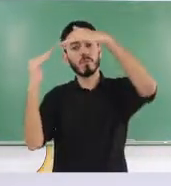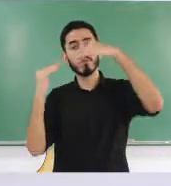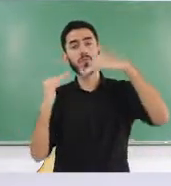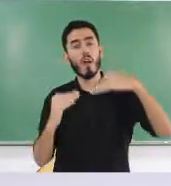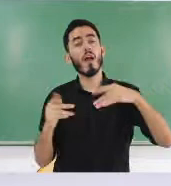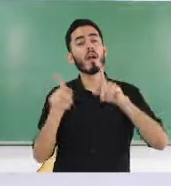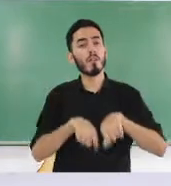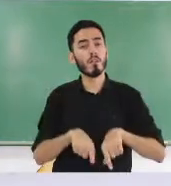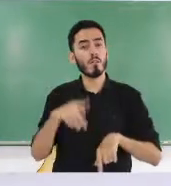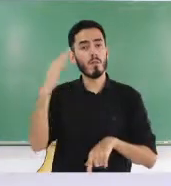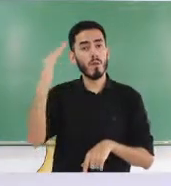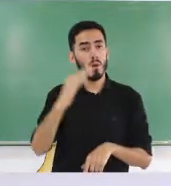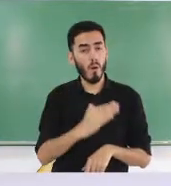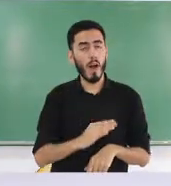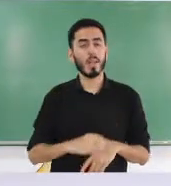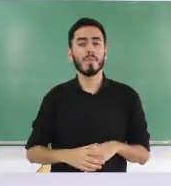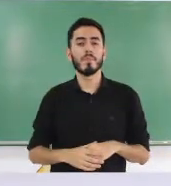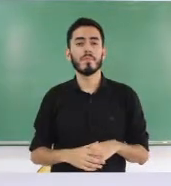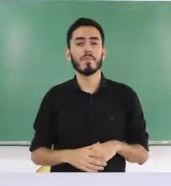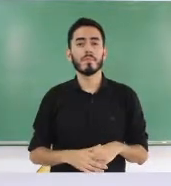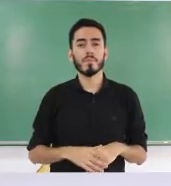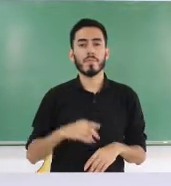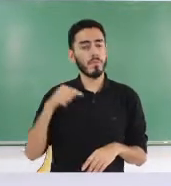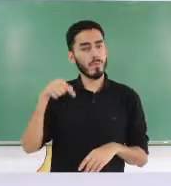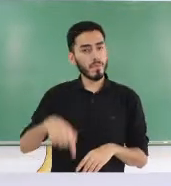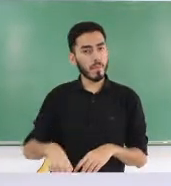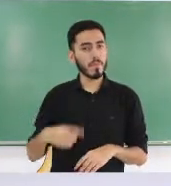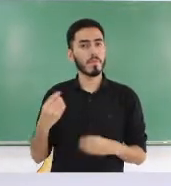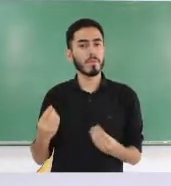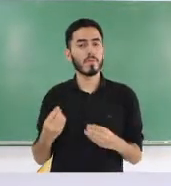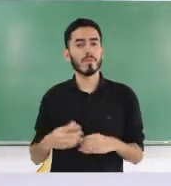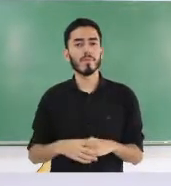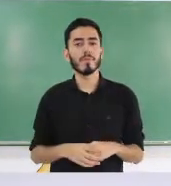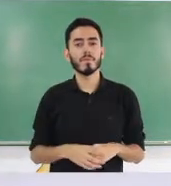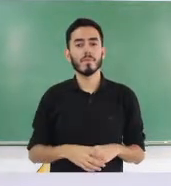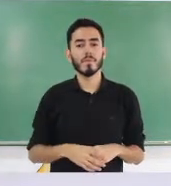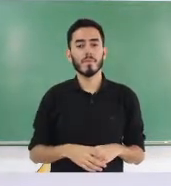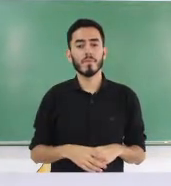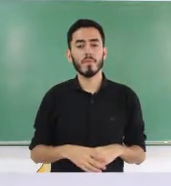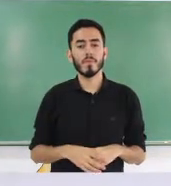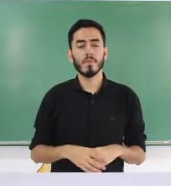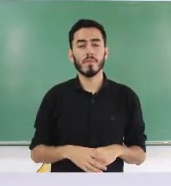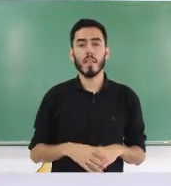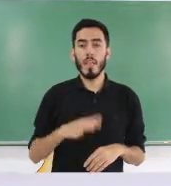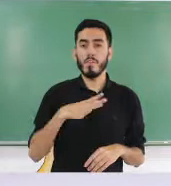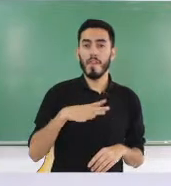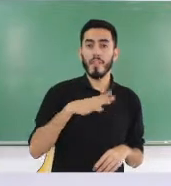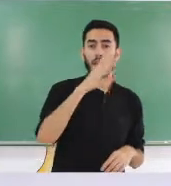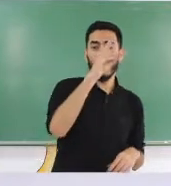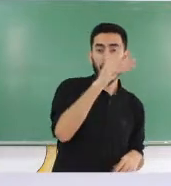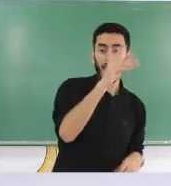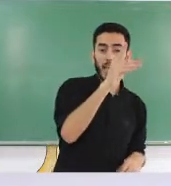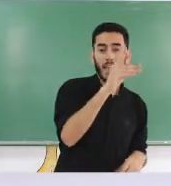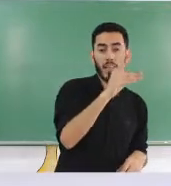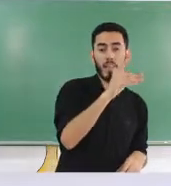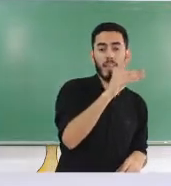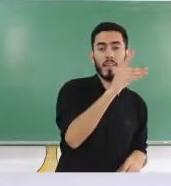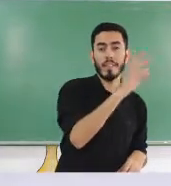yo tracé esta recta EB. Ahora lo que voy a hacer es trazar por los demás puntos que me quedaron